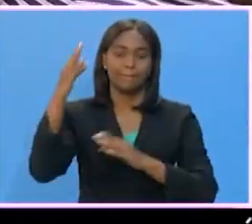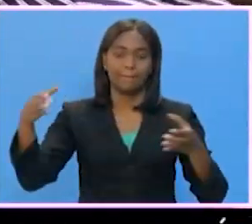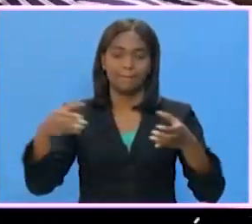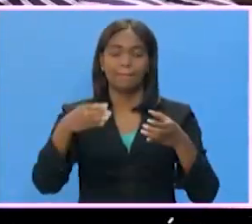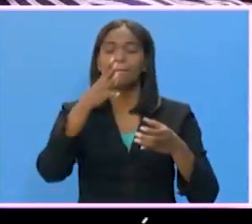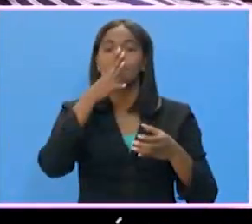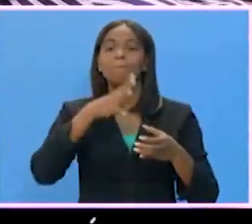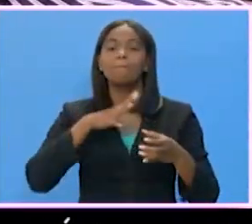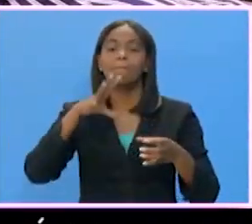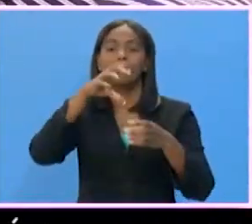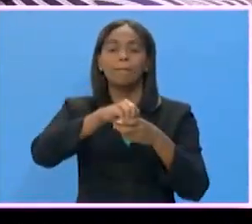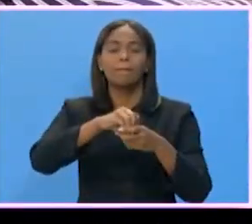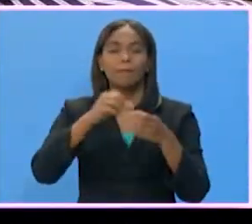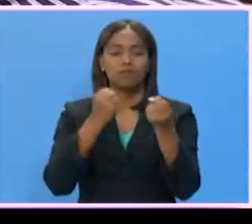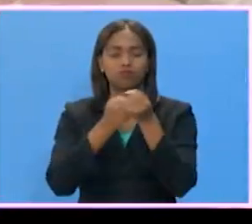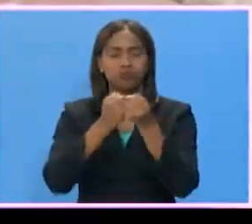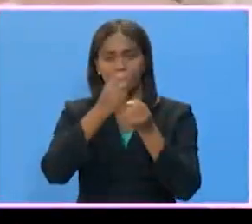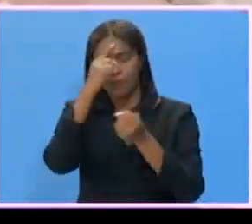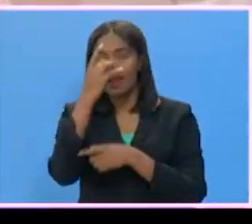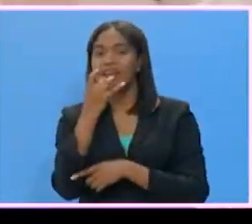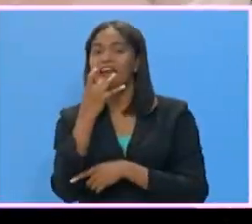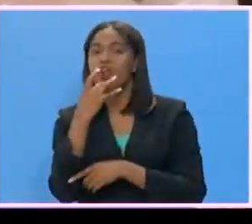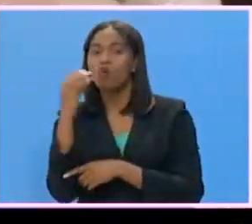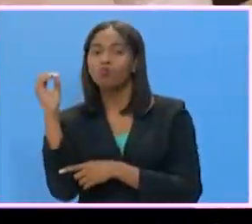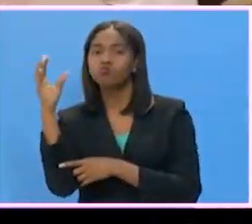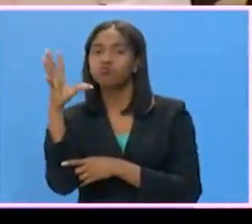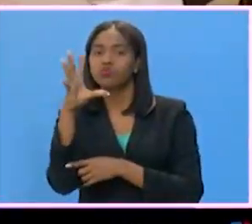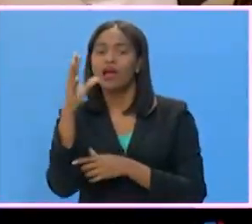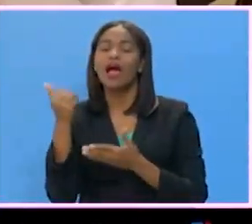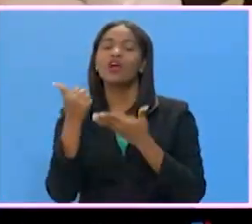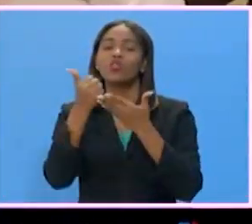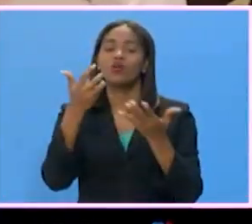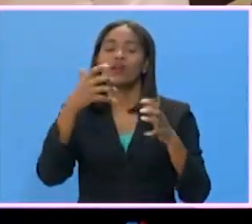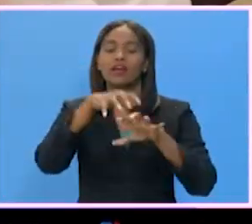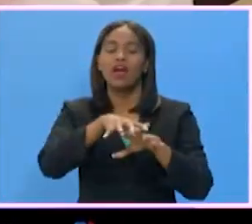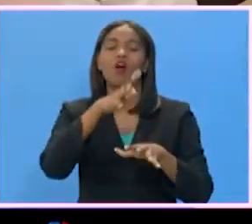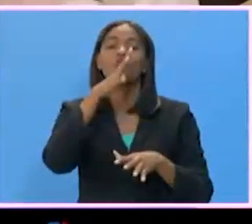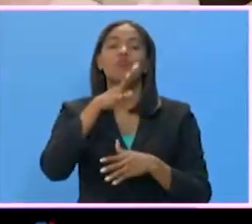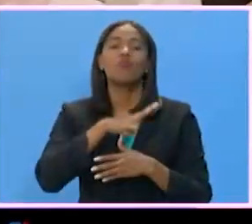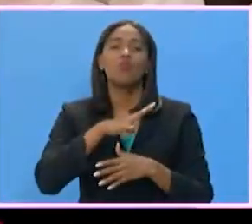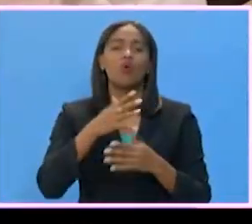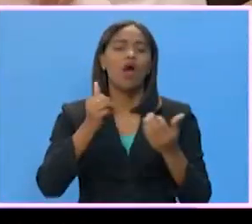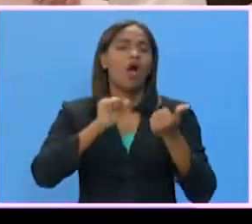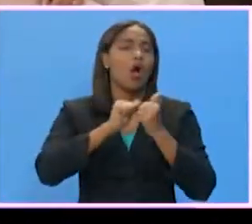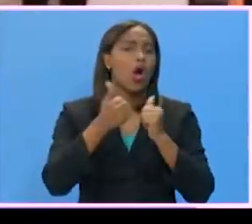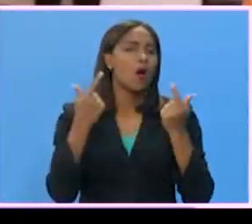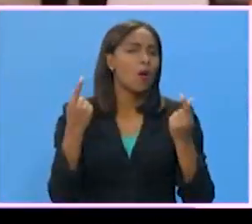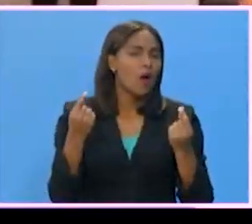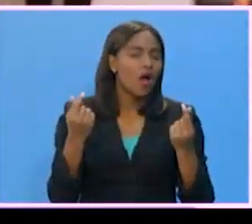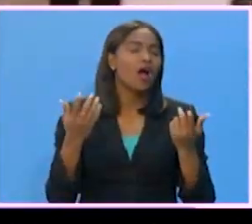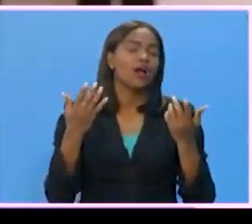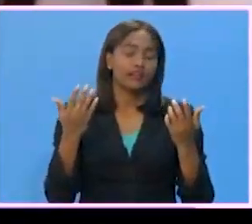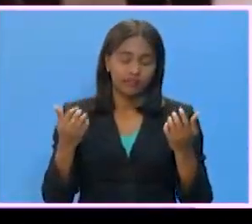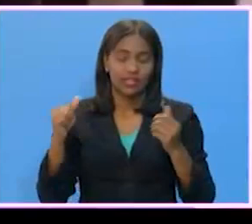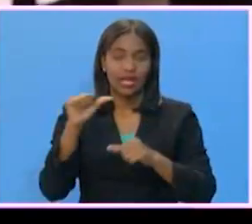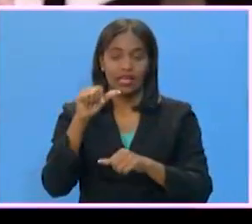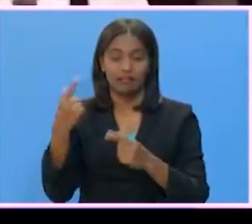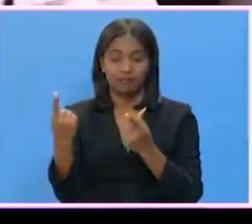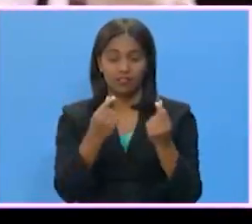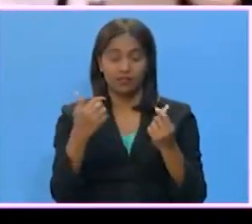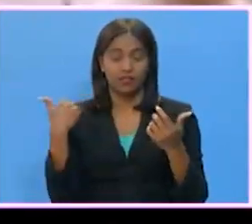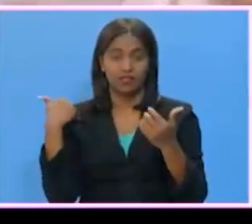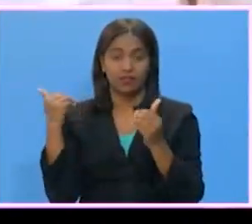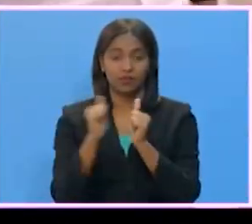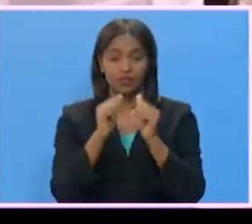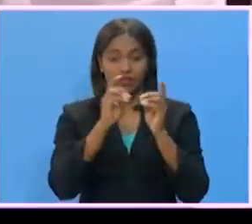sector eléctrico titulado Incrementando la participación de la mujer en el sector, ¿cómo hacerlo? La actividad estuvo encabezada por